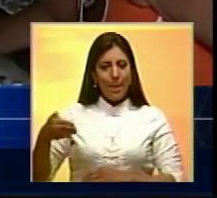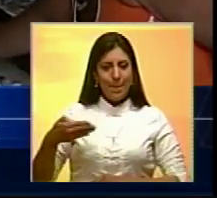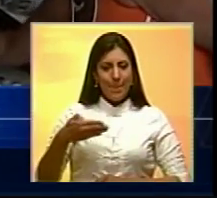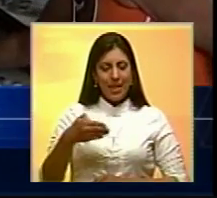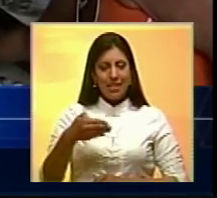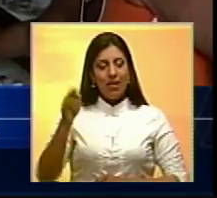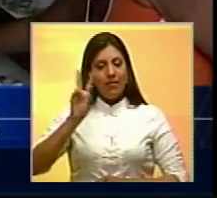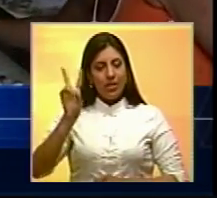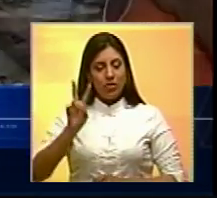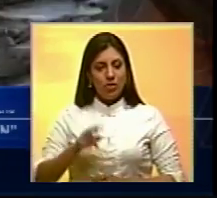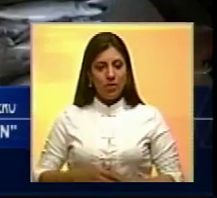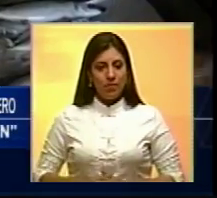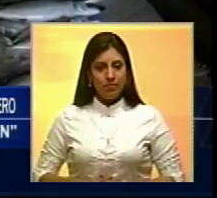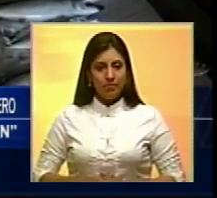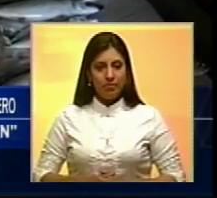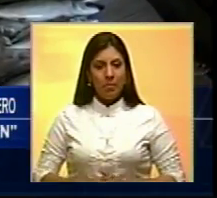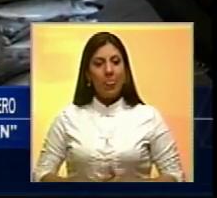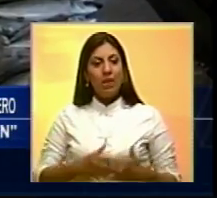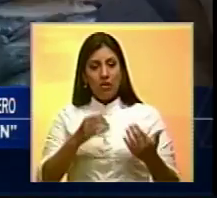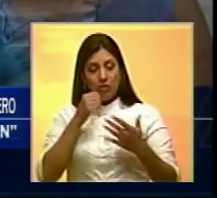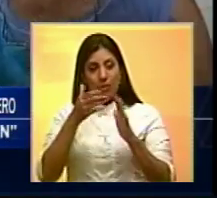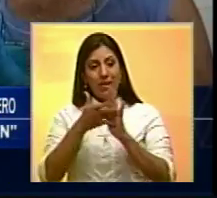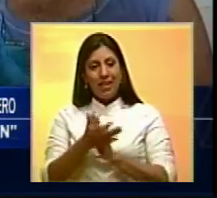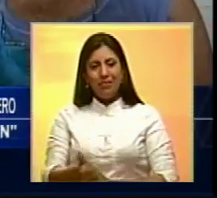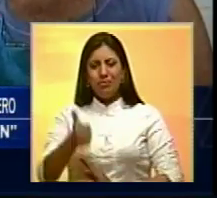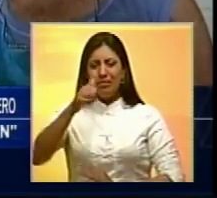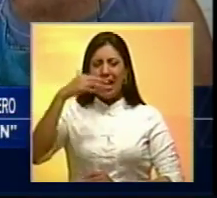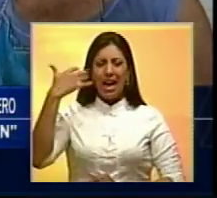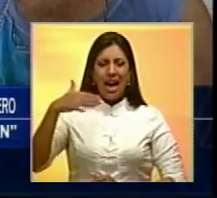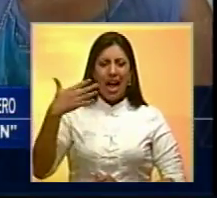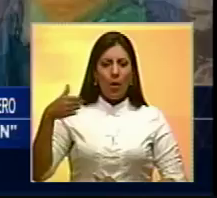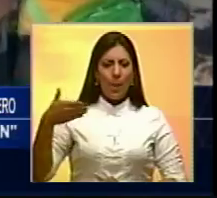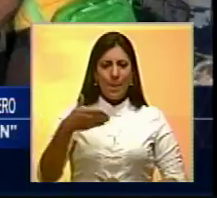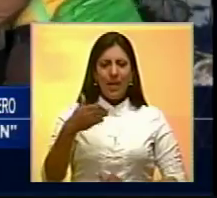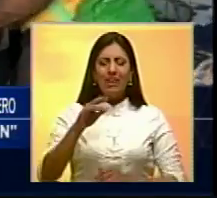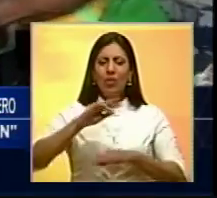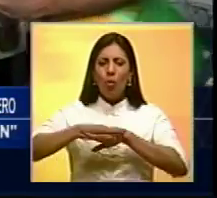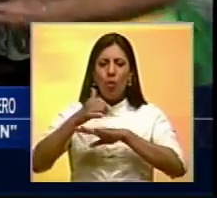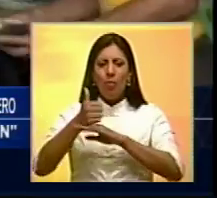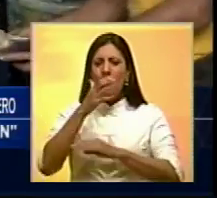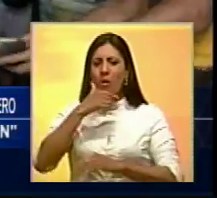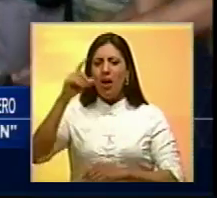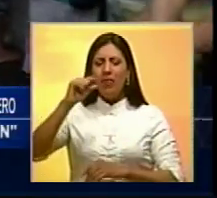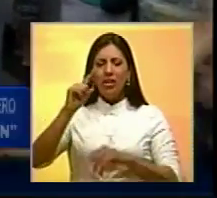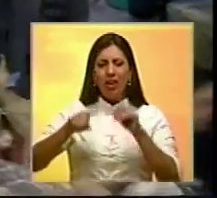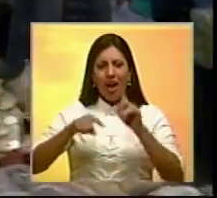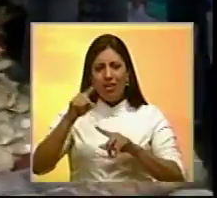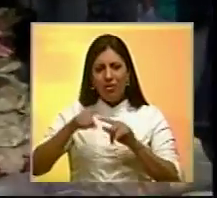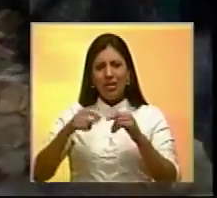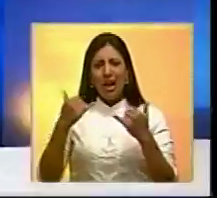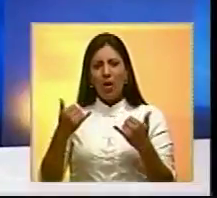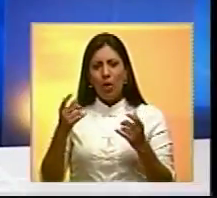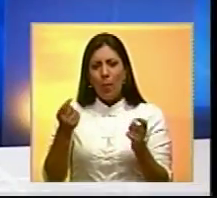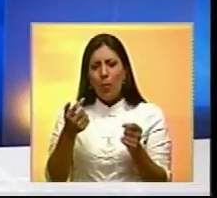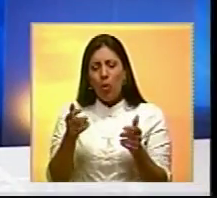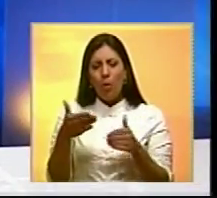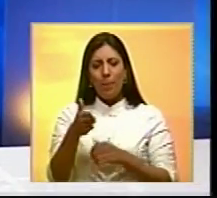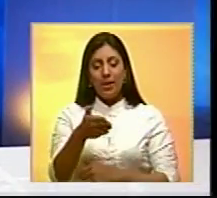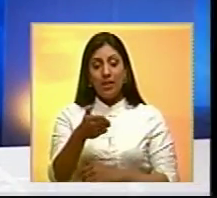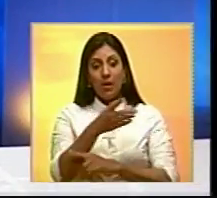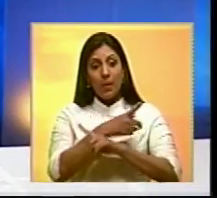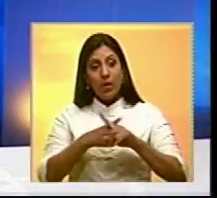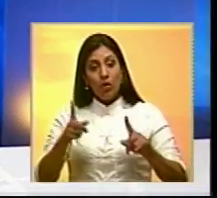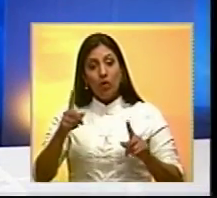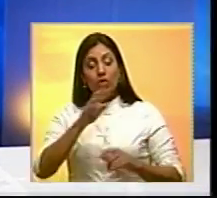pesquero venezolano. Para Gaviria, los altos precios del pescado se deben a la menor oferta que existe actualmente. El